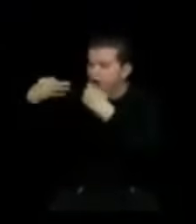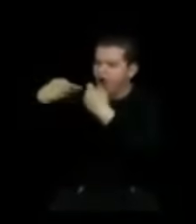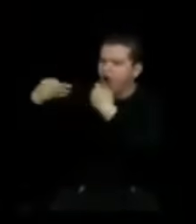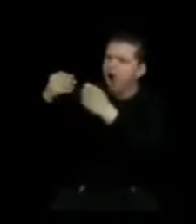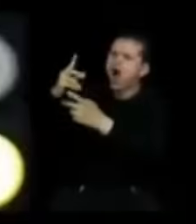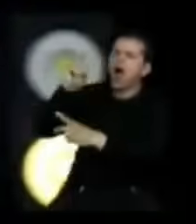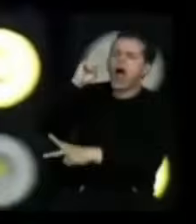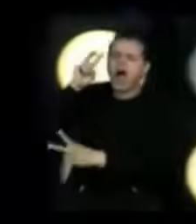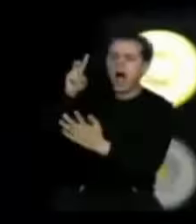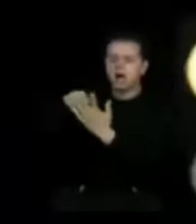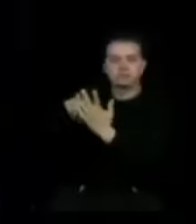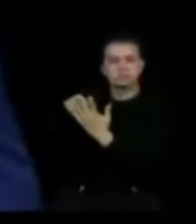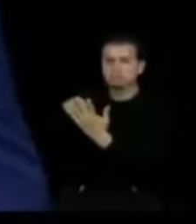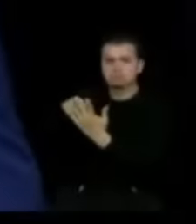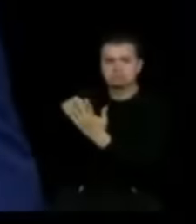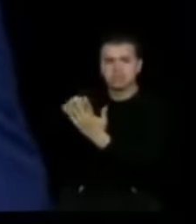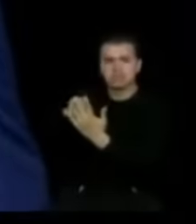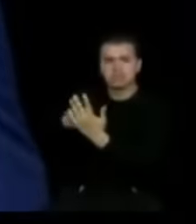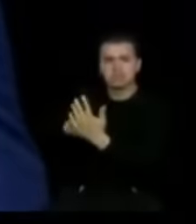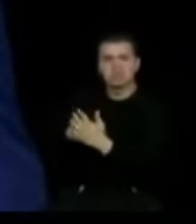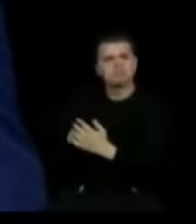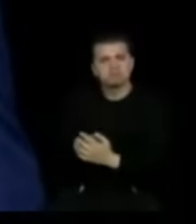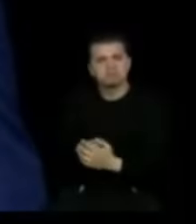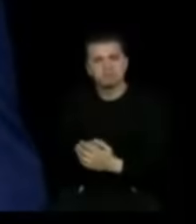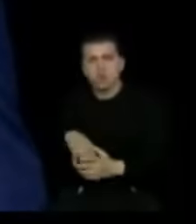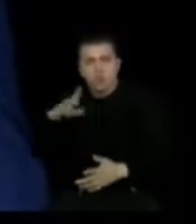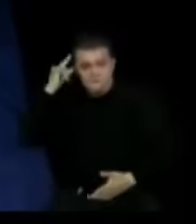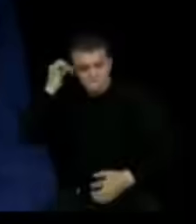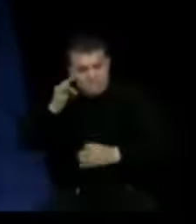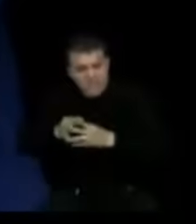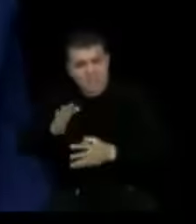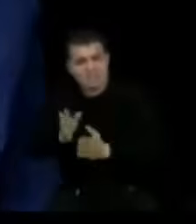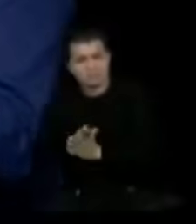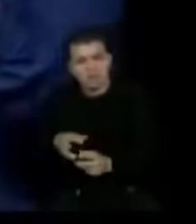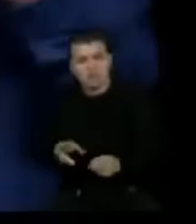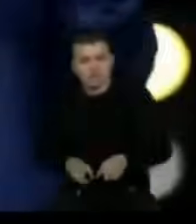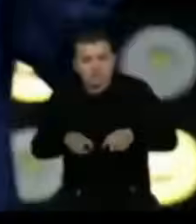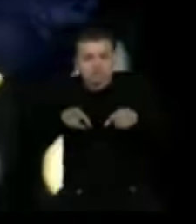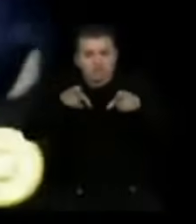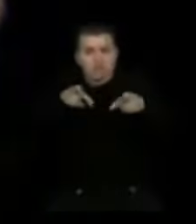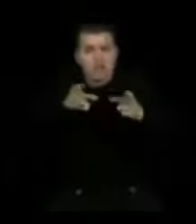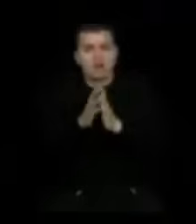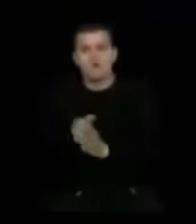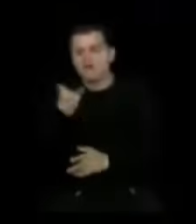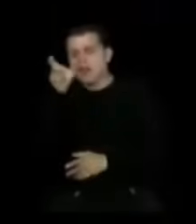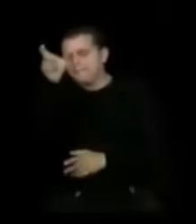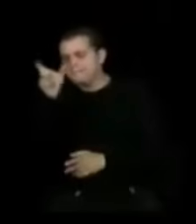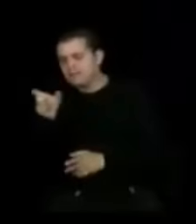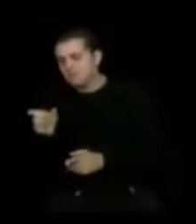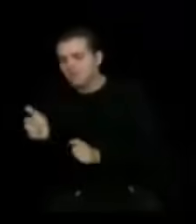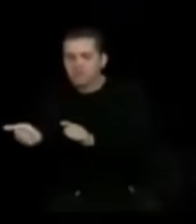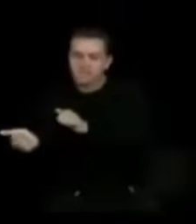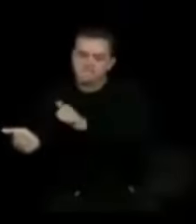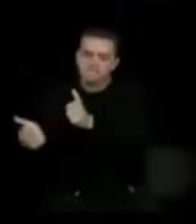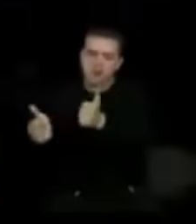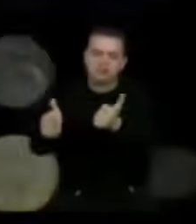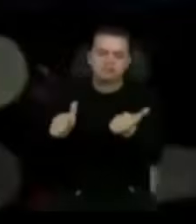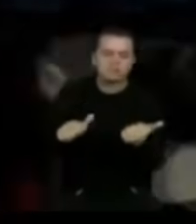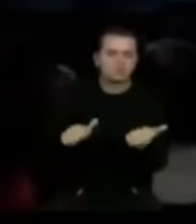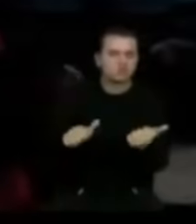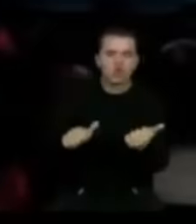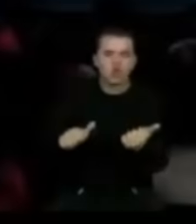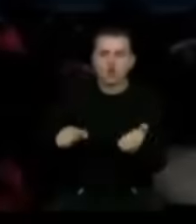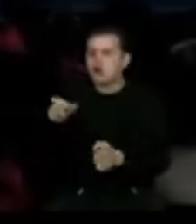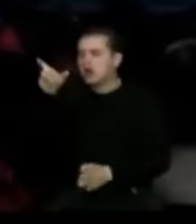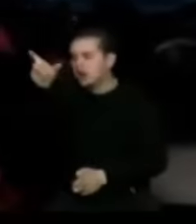Se lo recibe por la fe, es un regalo. Y dice: y el que fuere bautizado. No dice el que